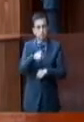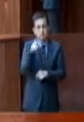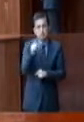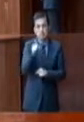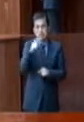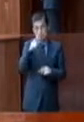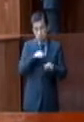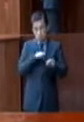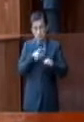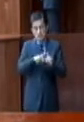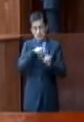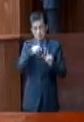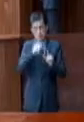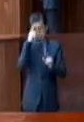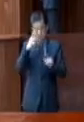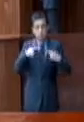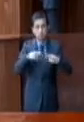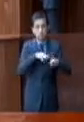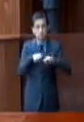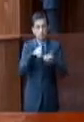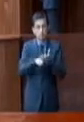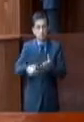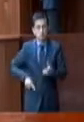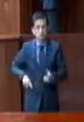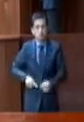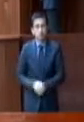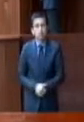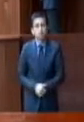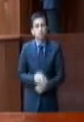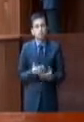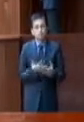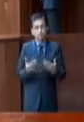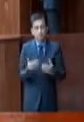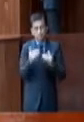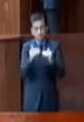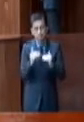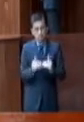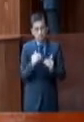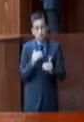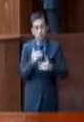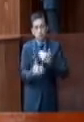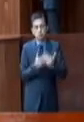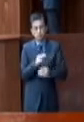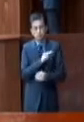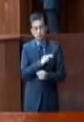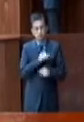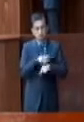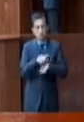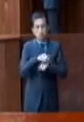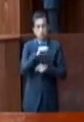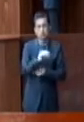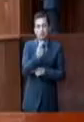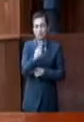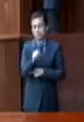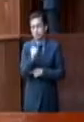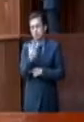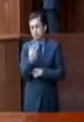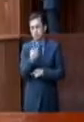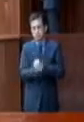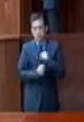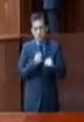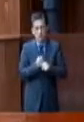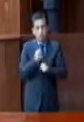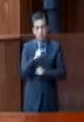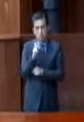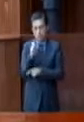del estado a continuación hoy cuenta con el procedimiento especial sancionador de órganos entre el 98 de este año instalado por el partido acción nacional